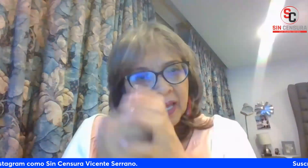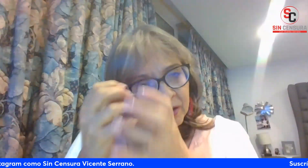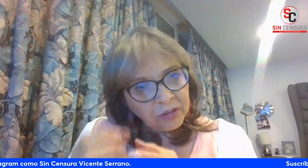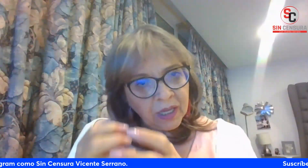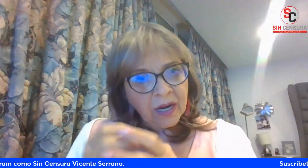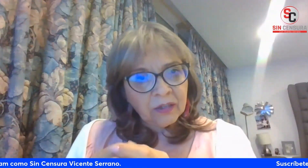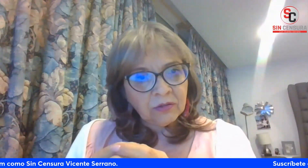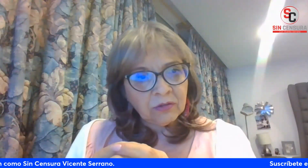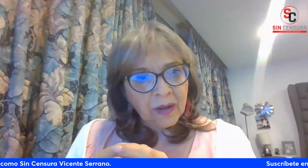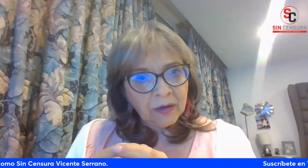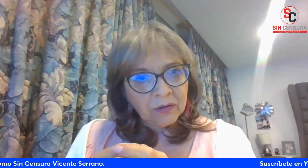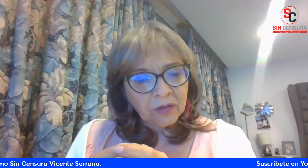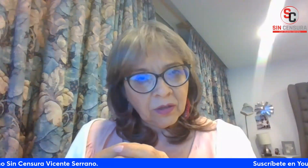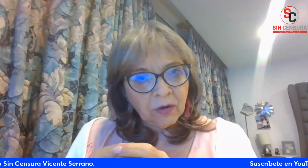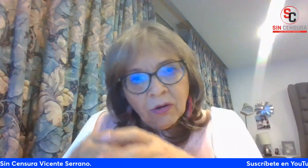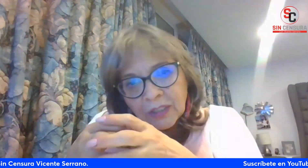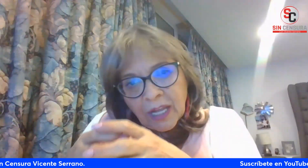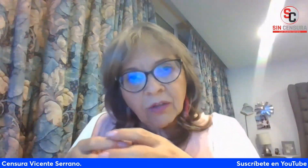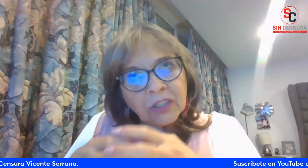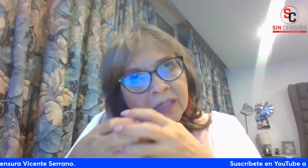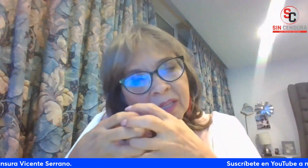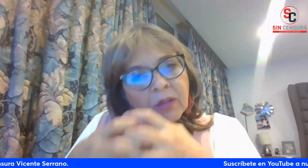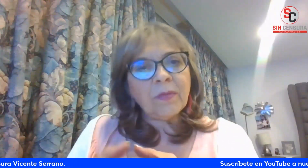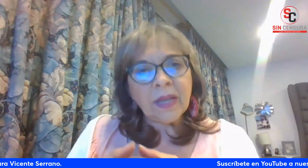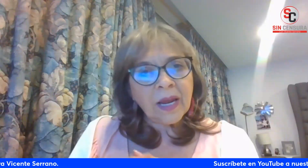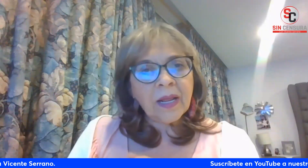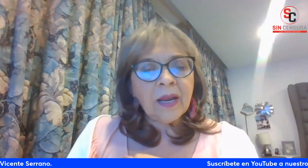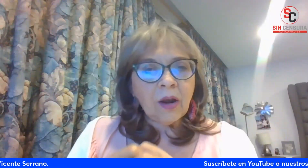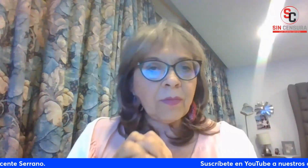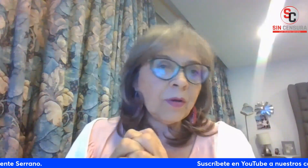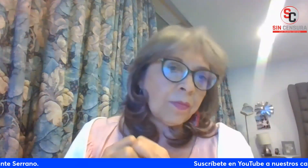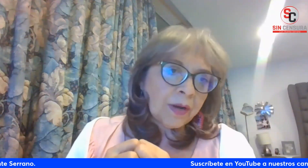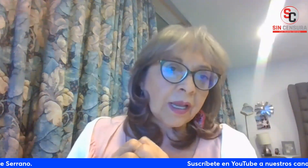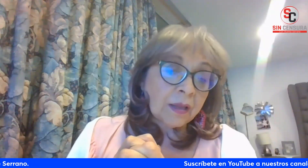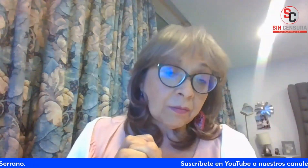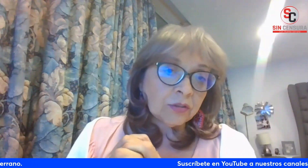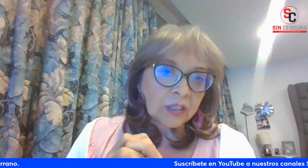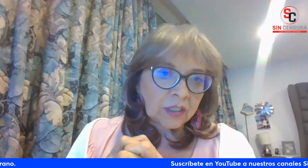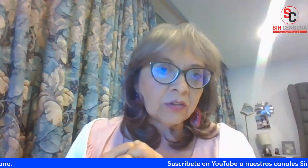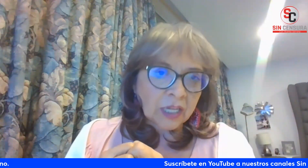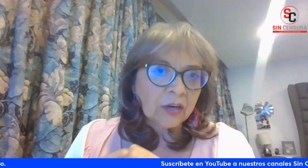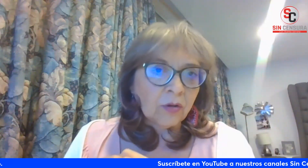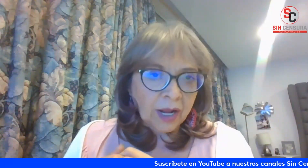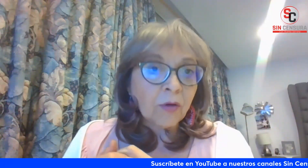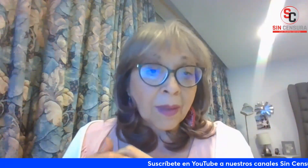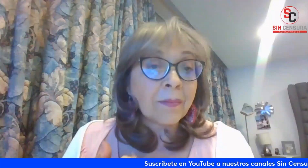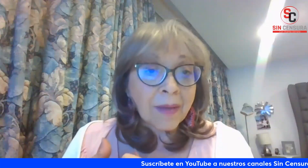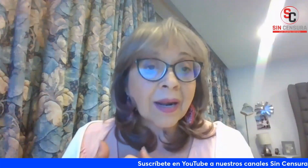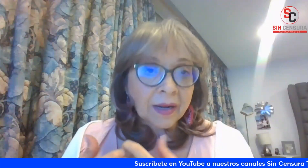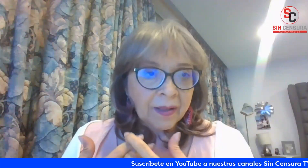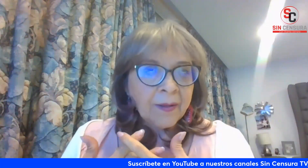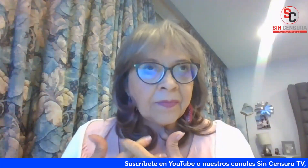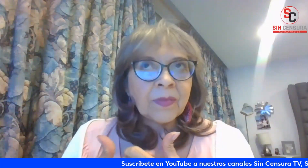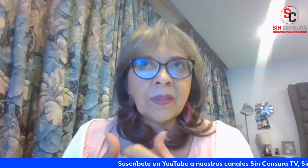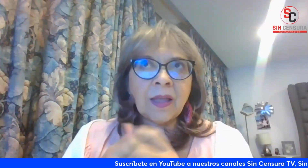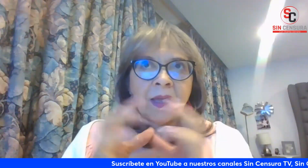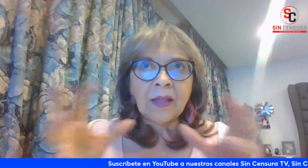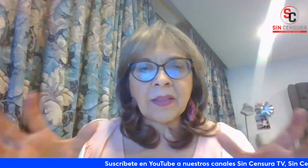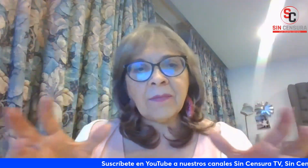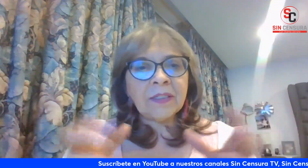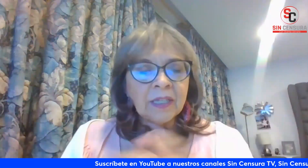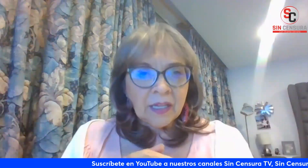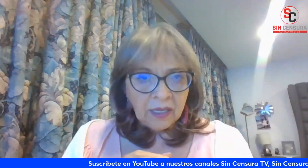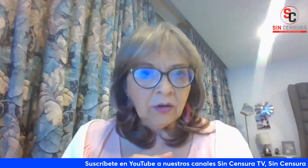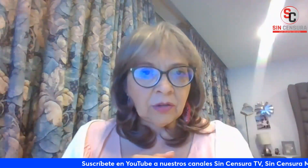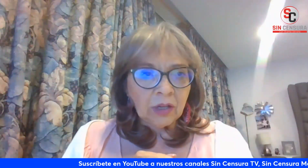convencionales que ellos tienen en sus manos, con los que ellos tratan de dominar la opinión pública y en muchos sentidos han logrado mermar